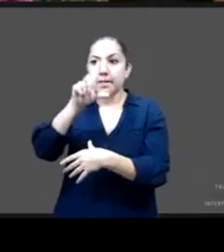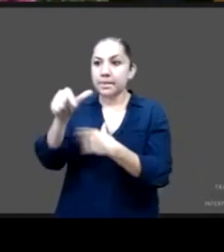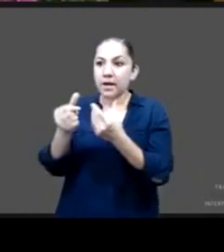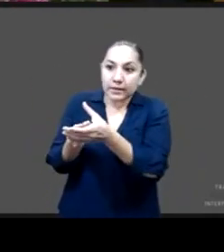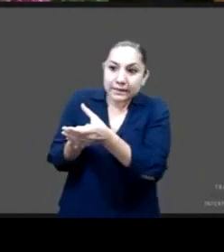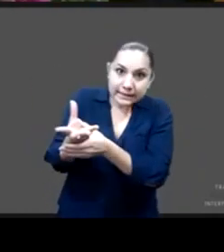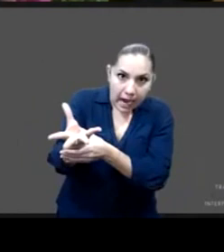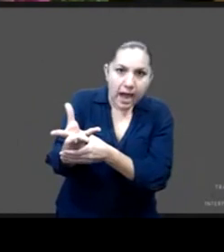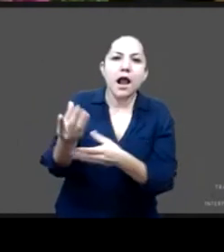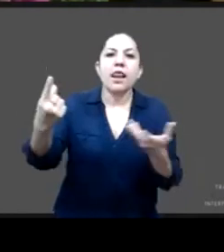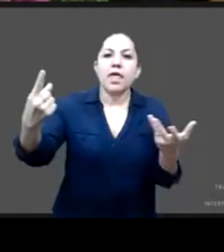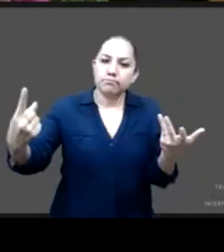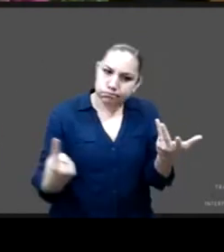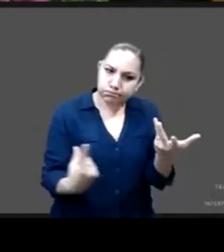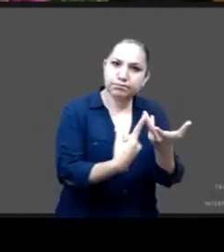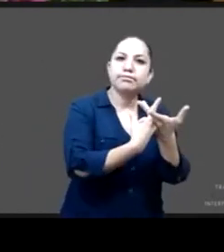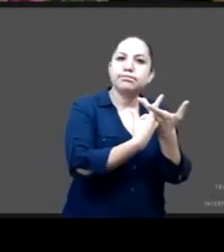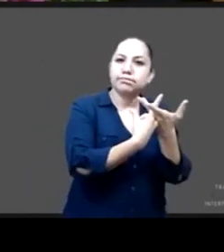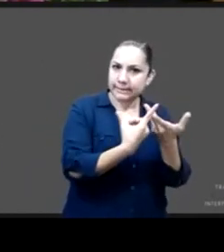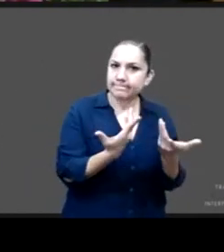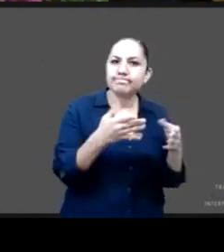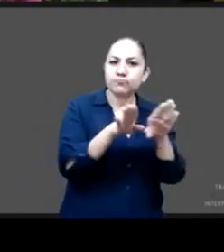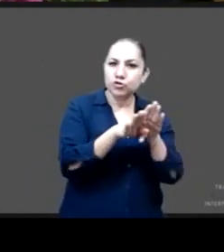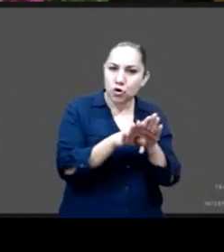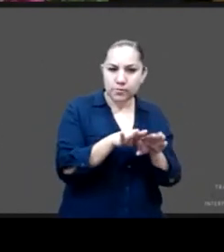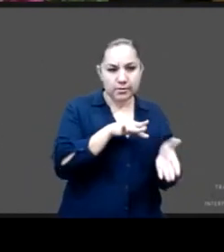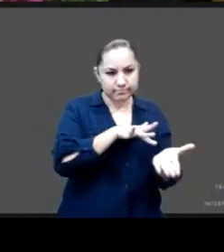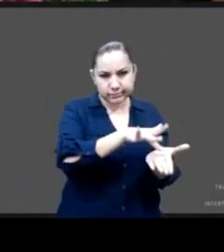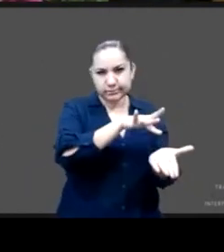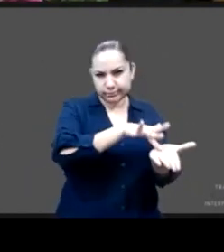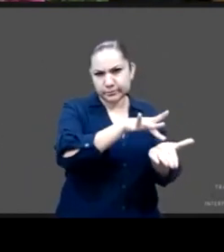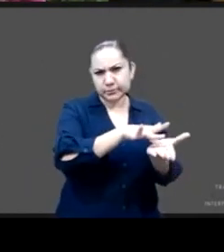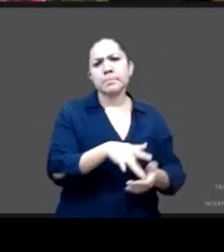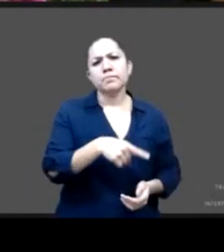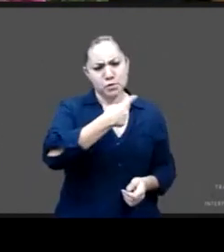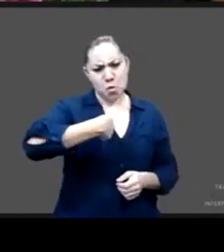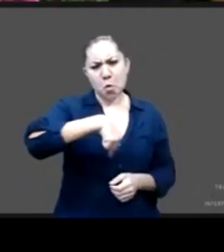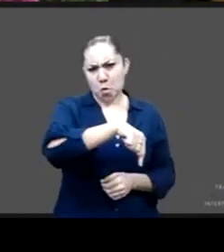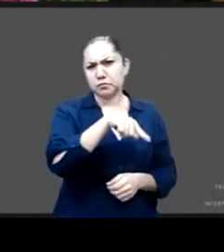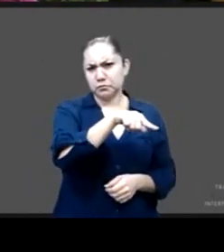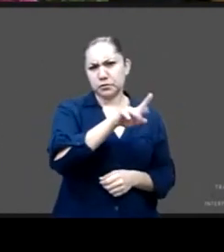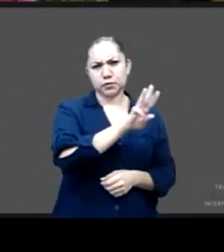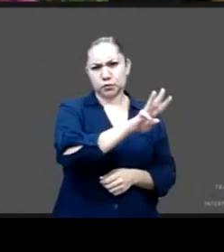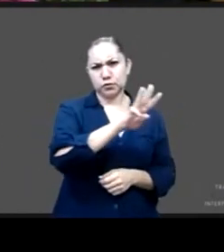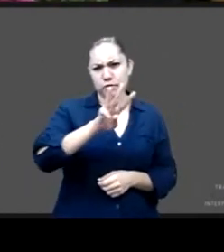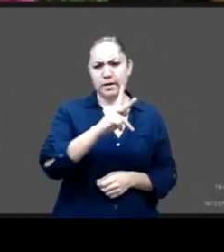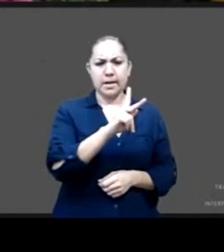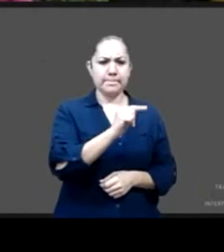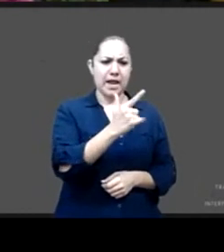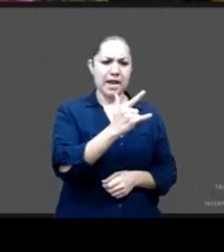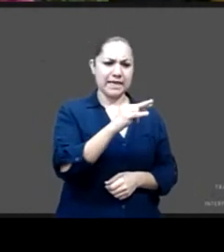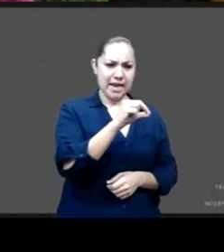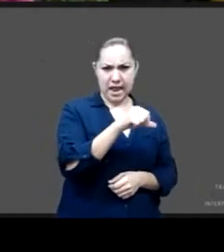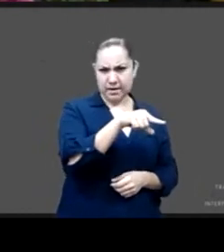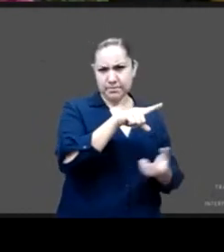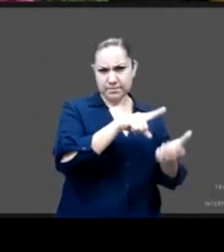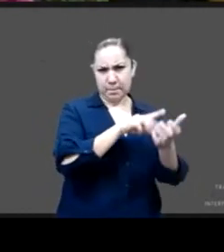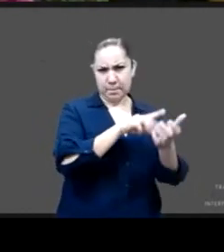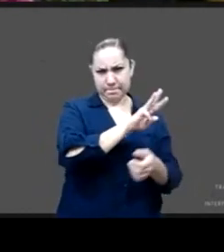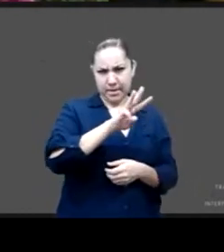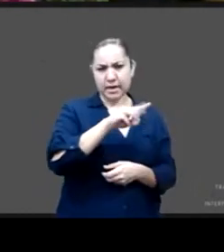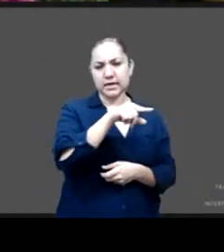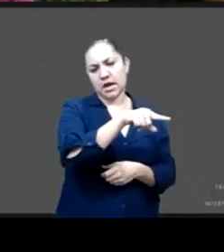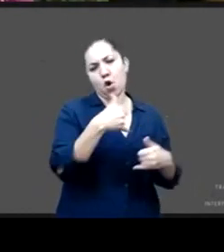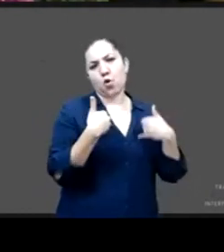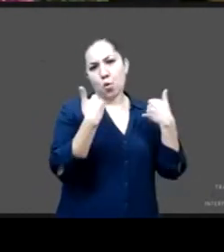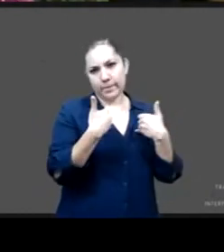con mucho gusto si quieren en la página de jóvenes con rumbo podemos dialogar sobre eso y termino con la parte de sí